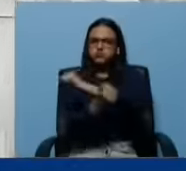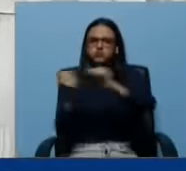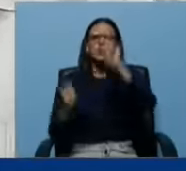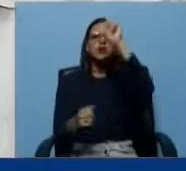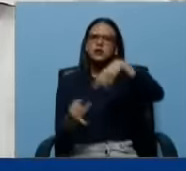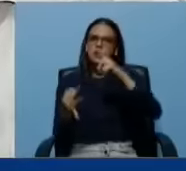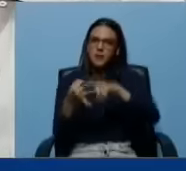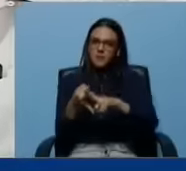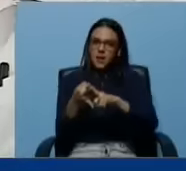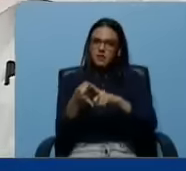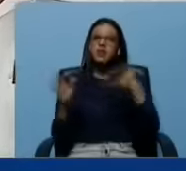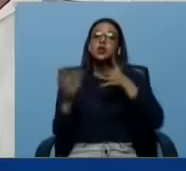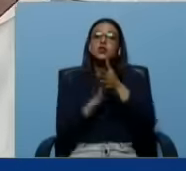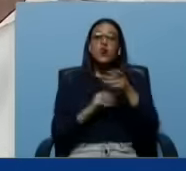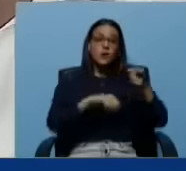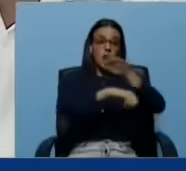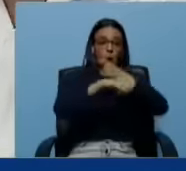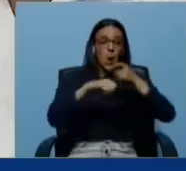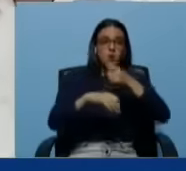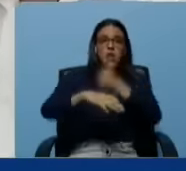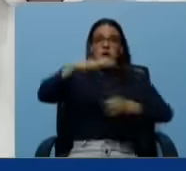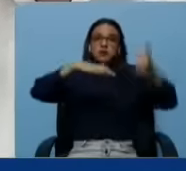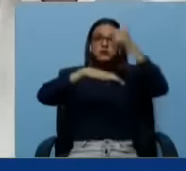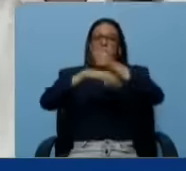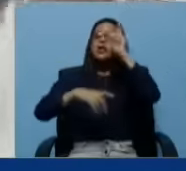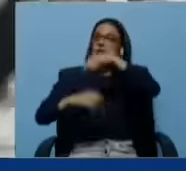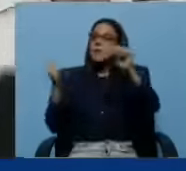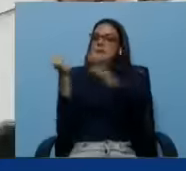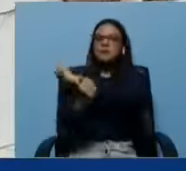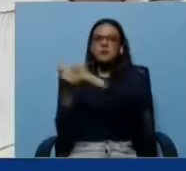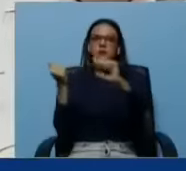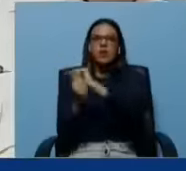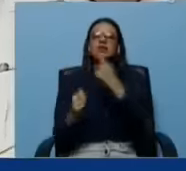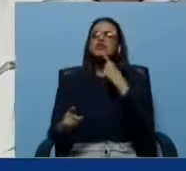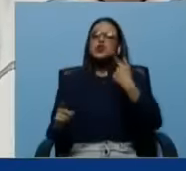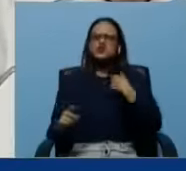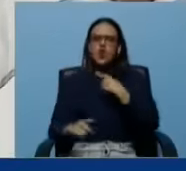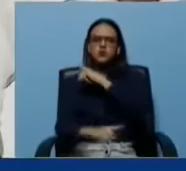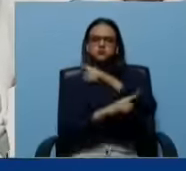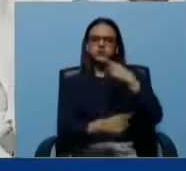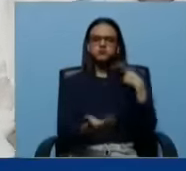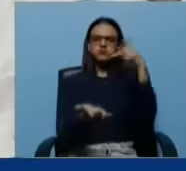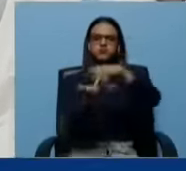derrocó al Poder Ejecutivo y se autocalificó de presidente.